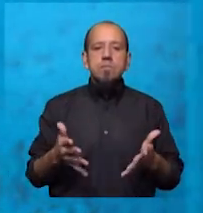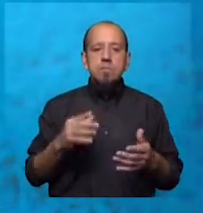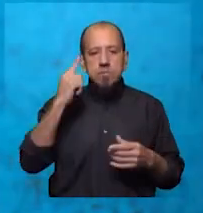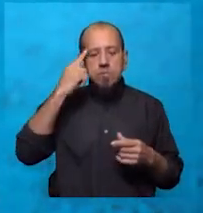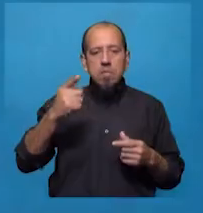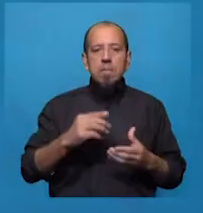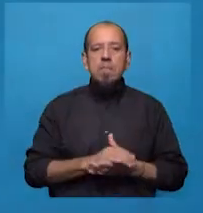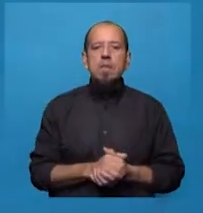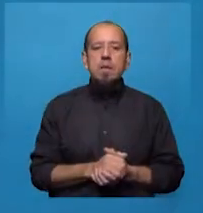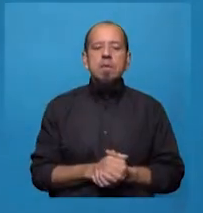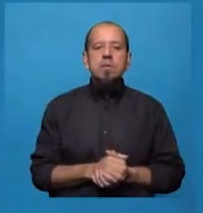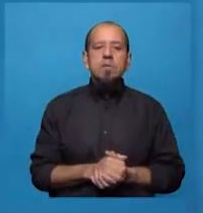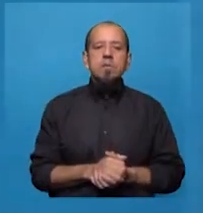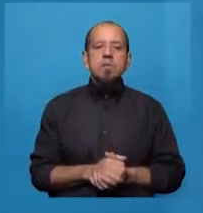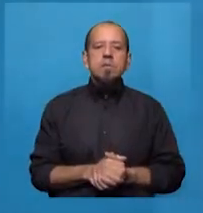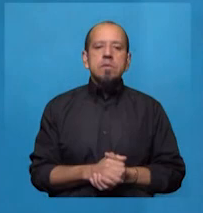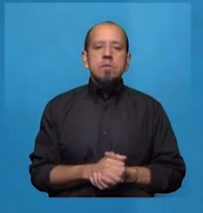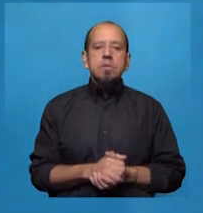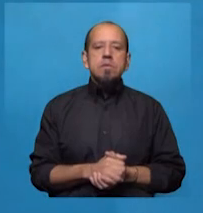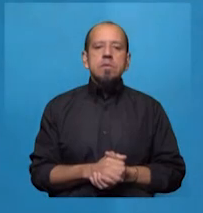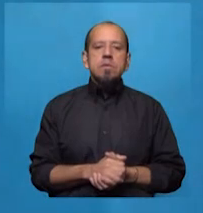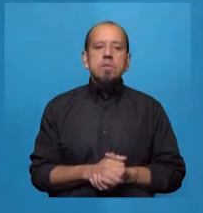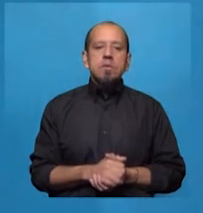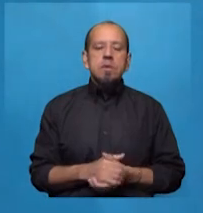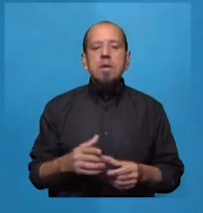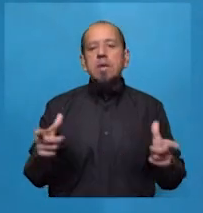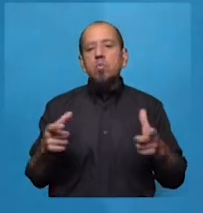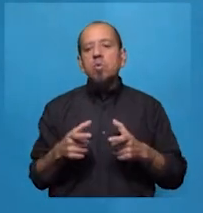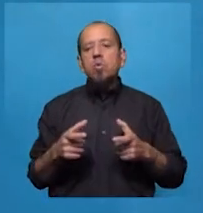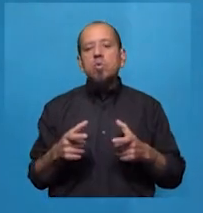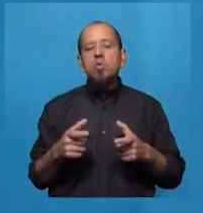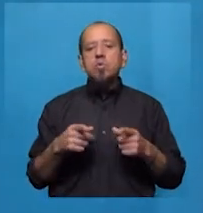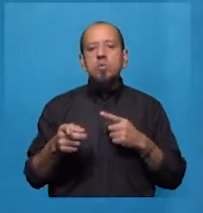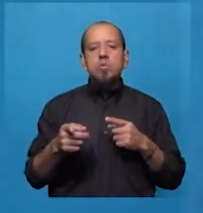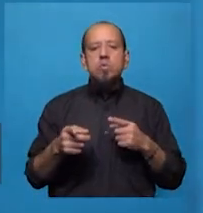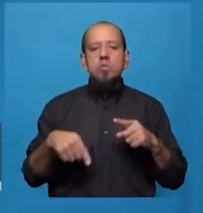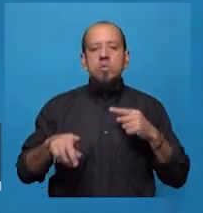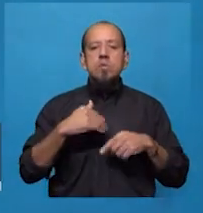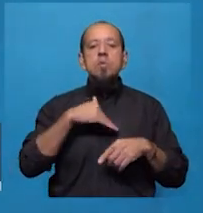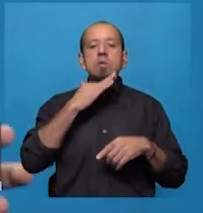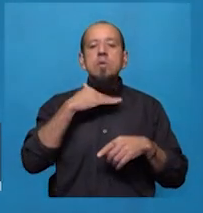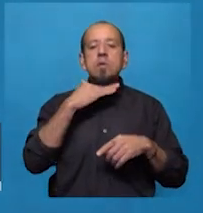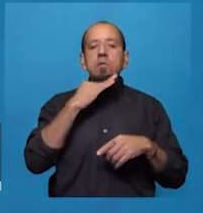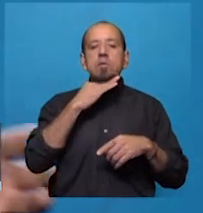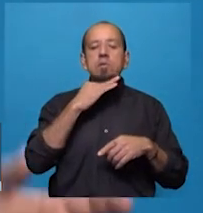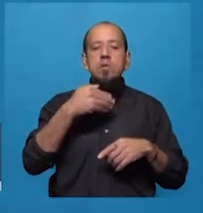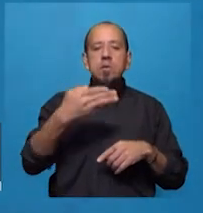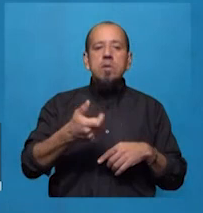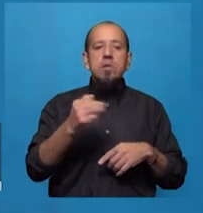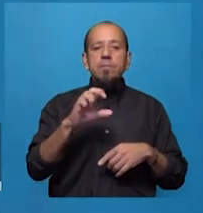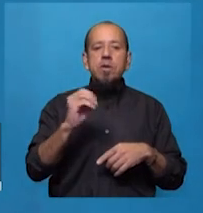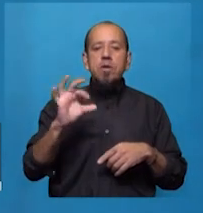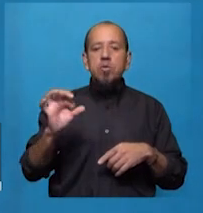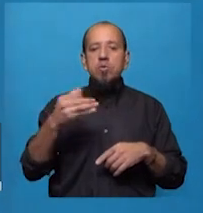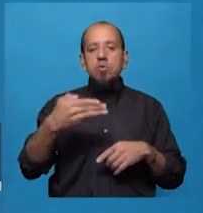lectura tenés de eso sí el otro día en la reunión esta que hablábamos más temprano de en canelones en Barranco el ministro dijo Bueno estamos